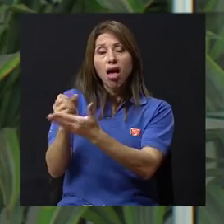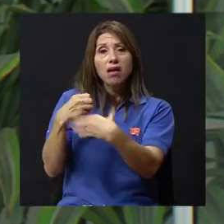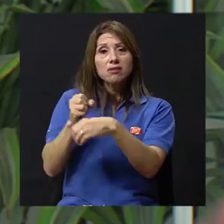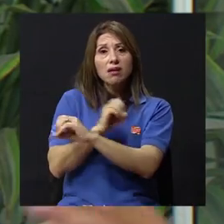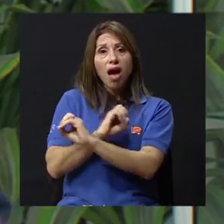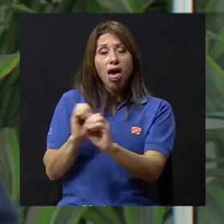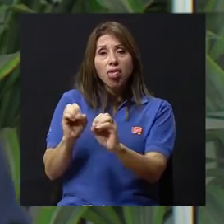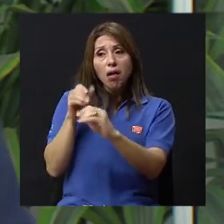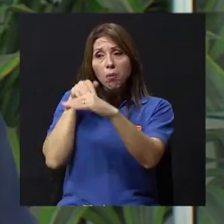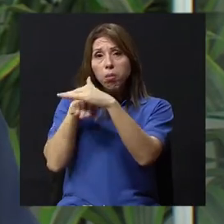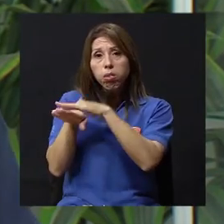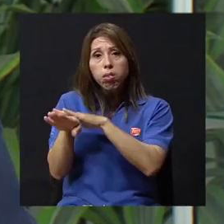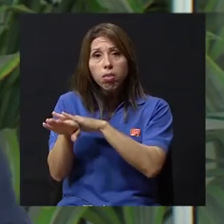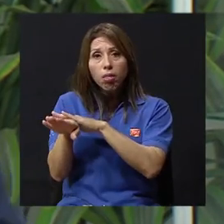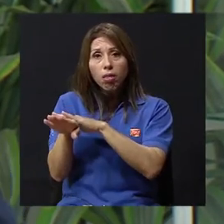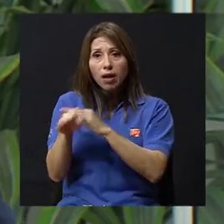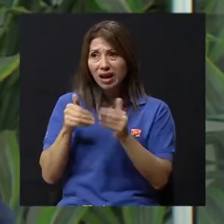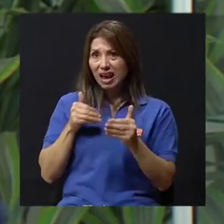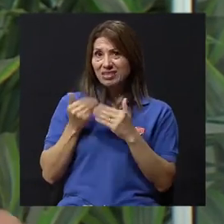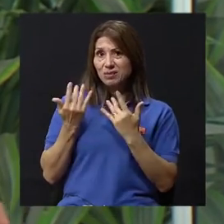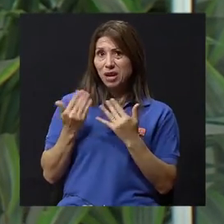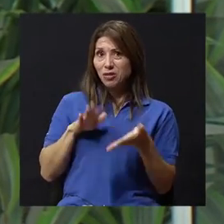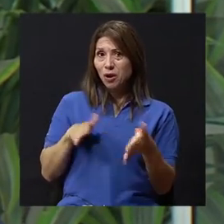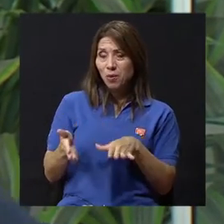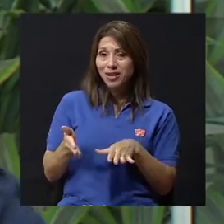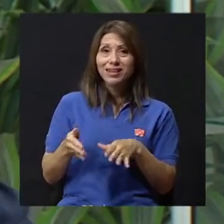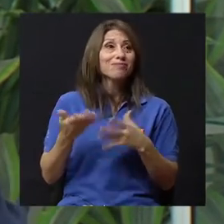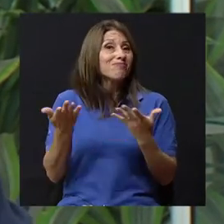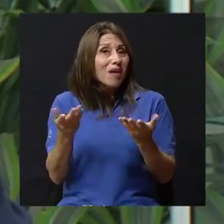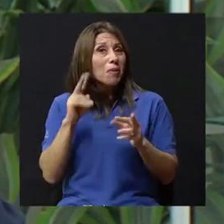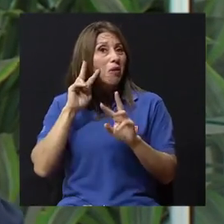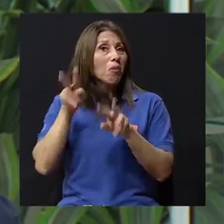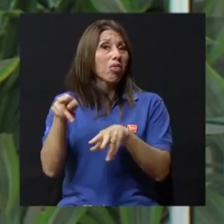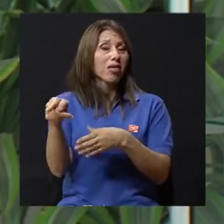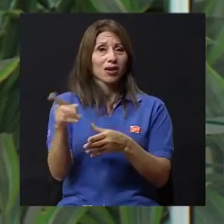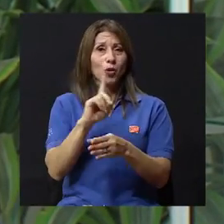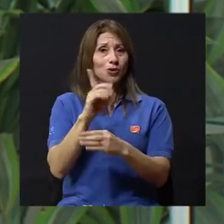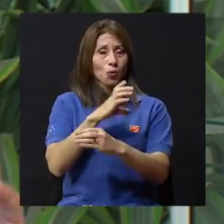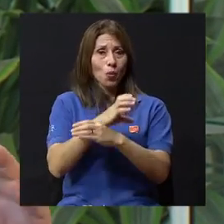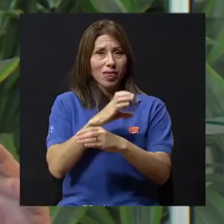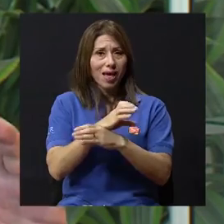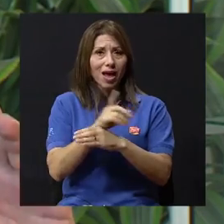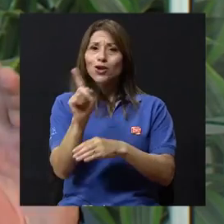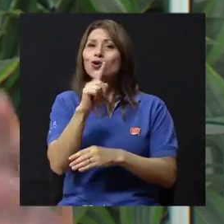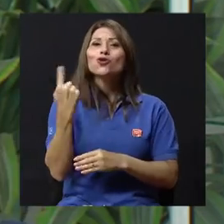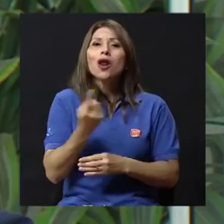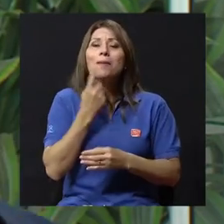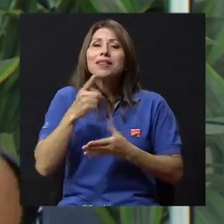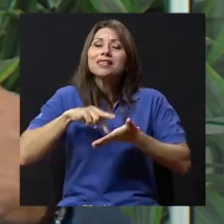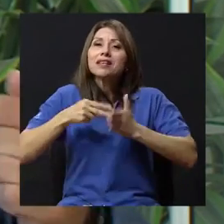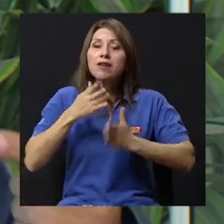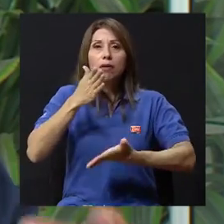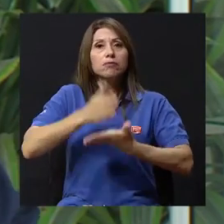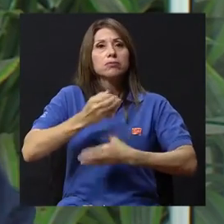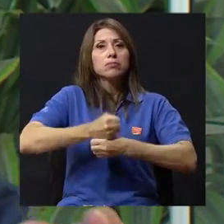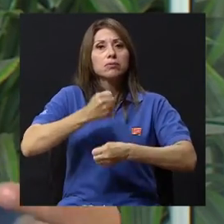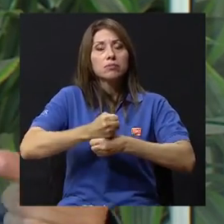esperando la muerte. Y se descuida totalmente del periodo, que no tiene que ver solo con jubilación, tiene que ver con la posibilidad de construir un nuevo proyecto de